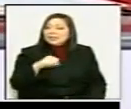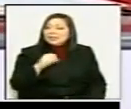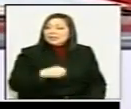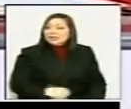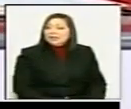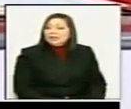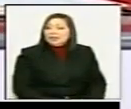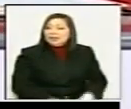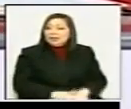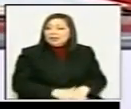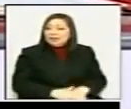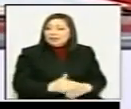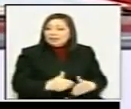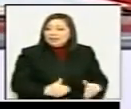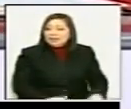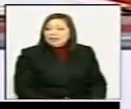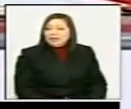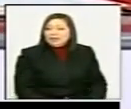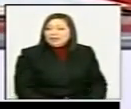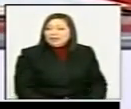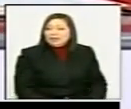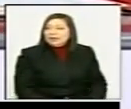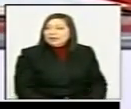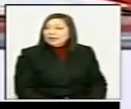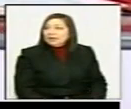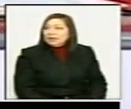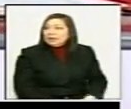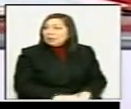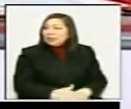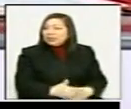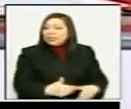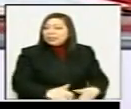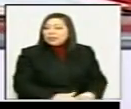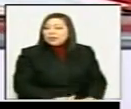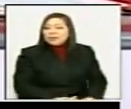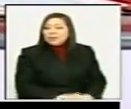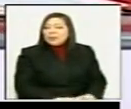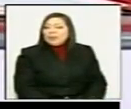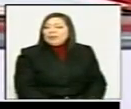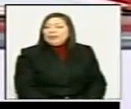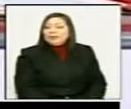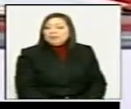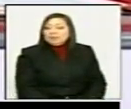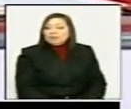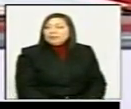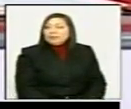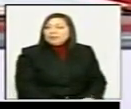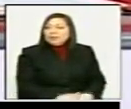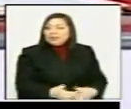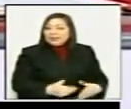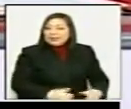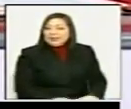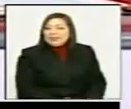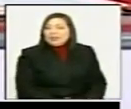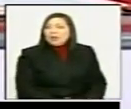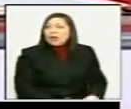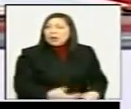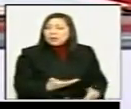la declaración del señor Barata a mí particularmente me han sorprendido, pero obviamente